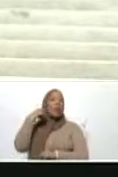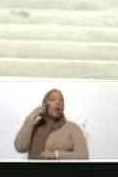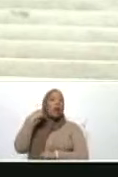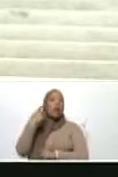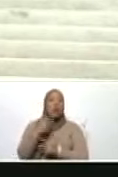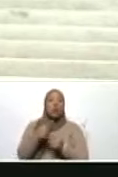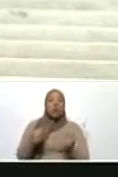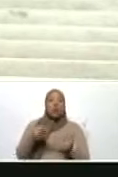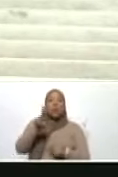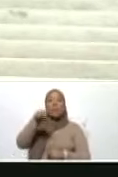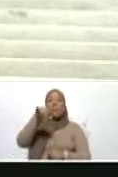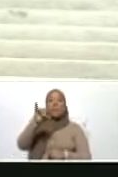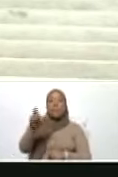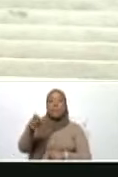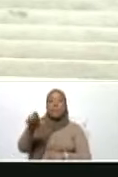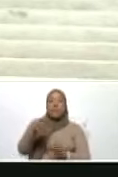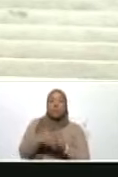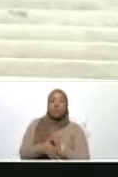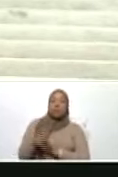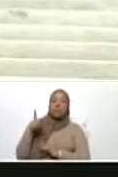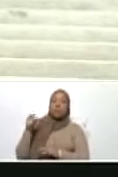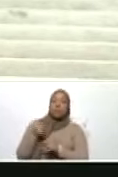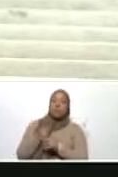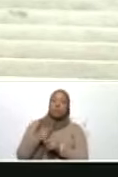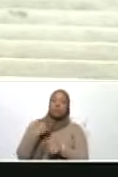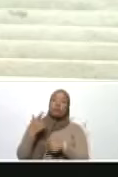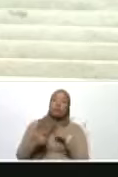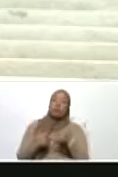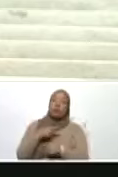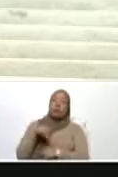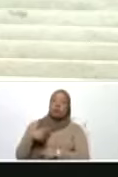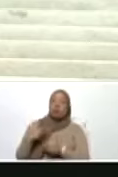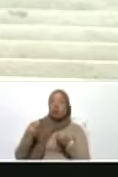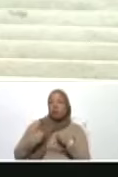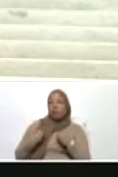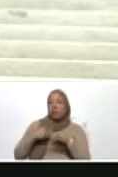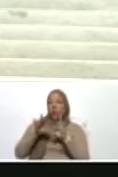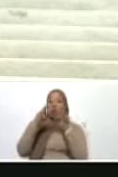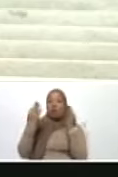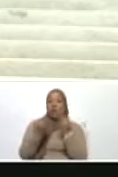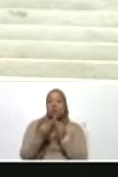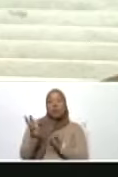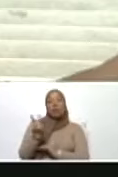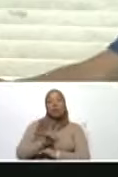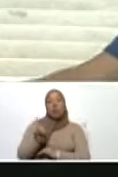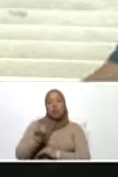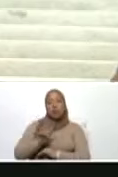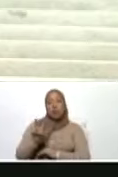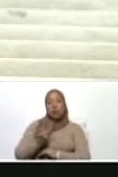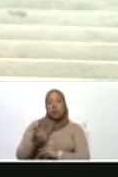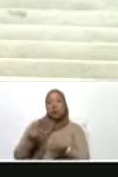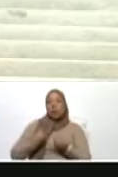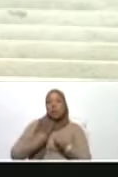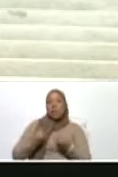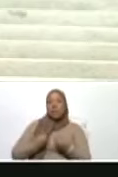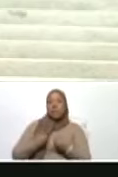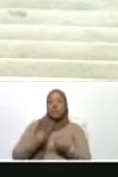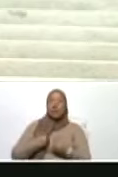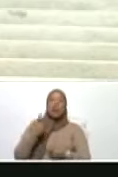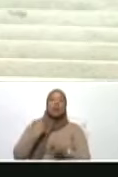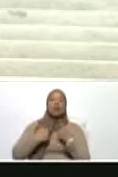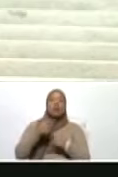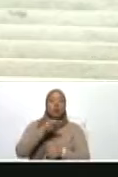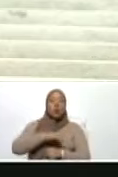la tierra de Andresote, digo que viva la familia venezolana, que vivan las